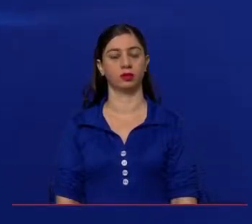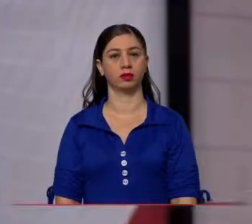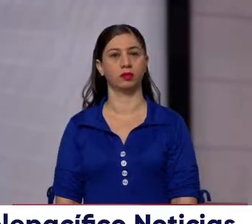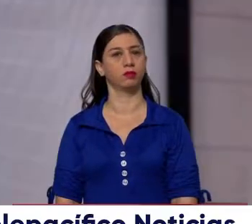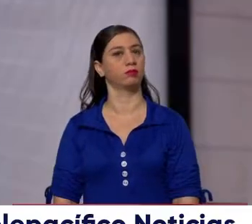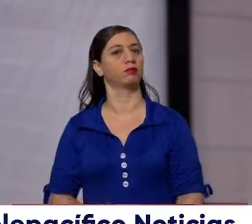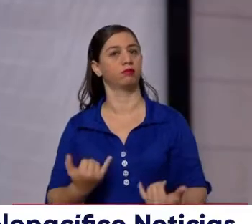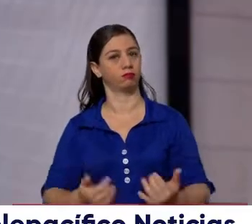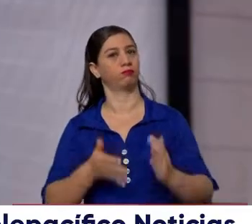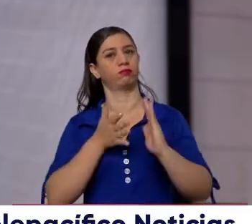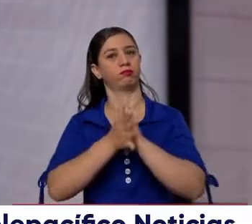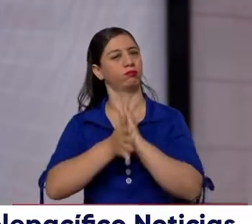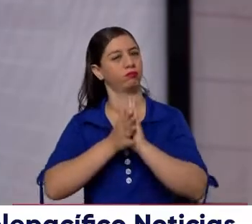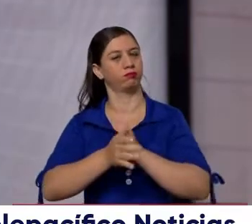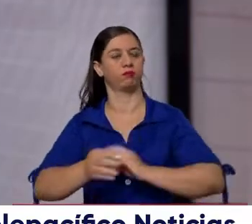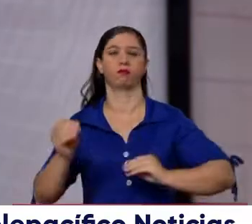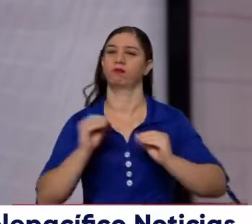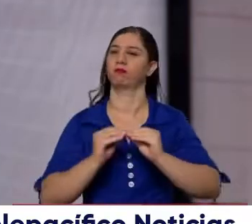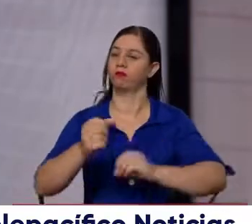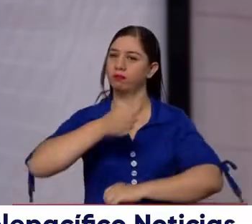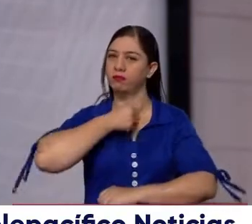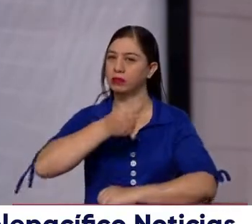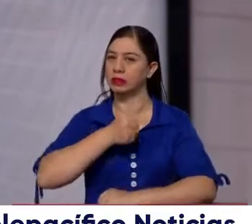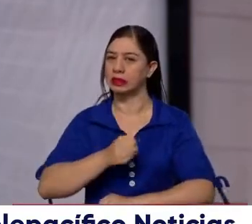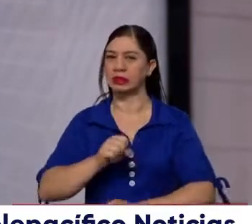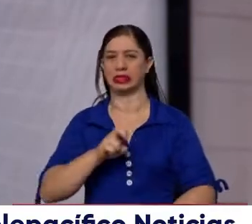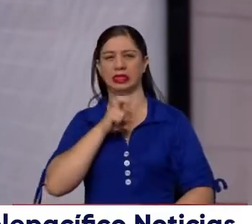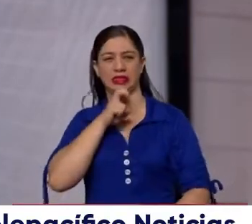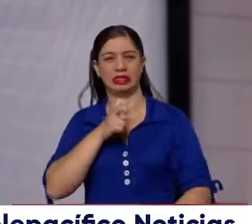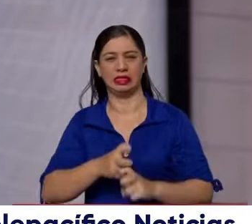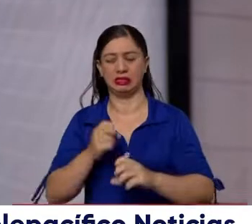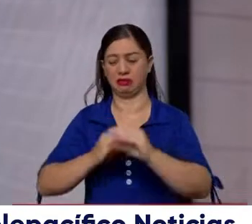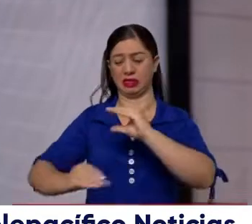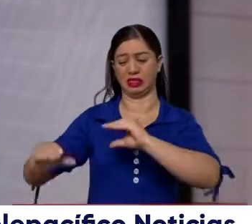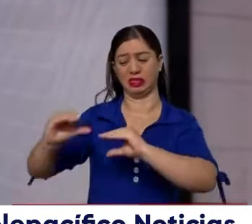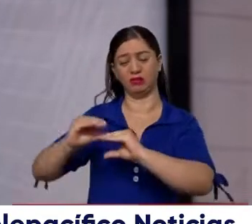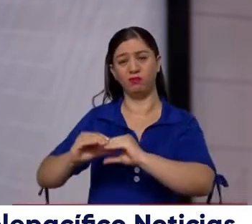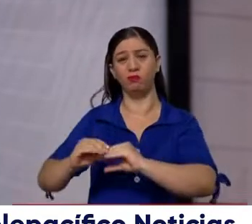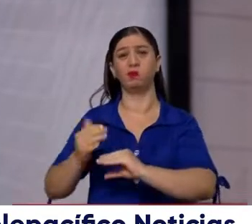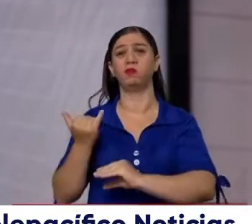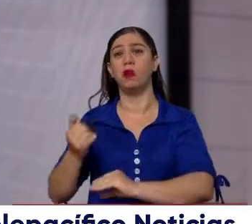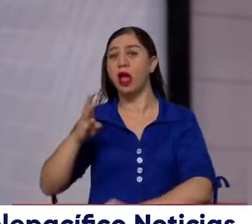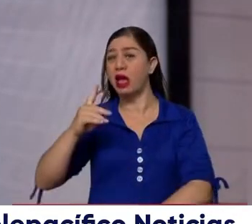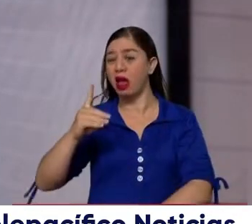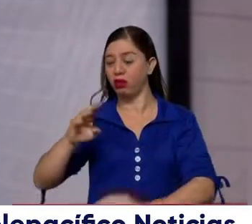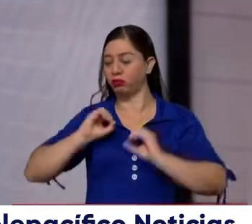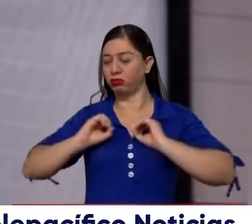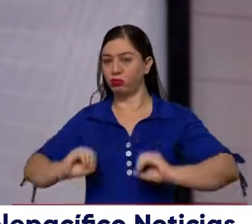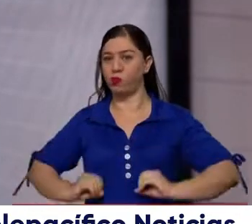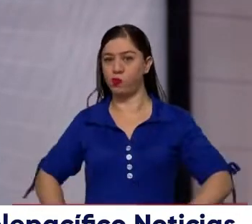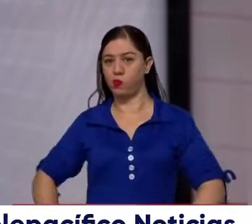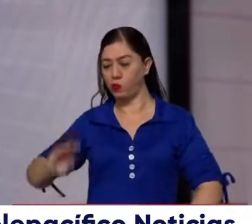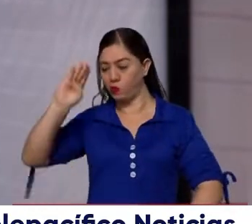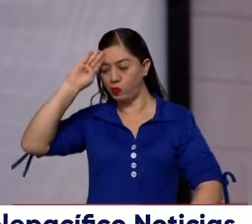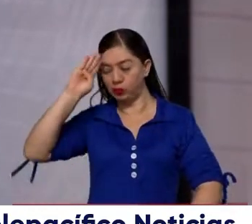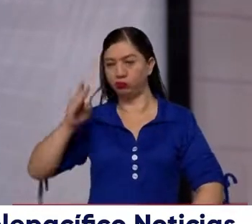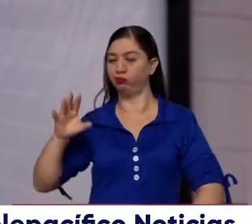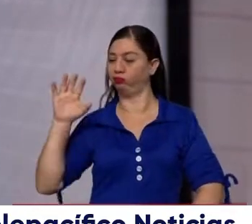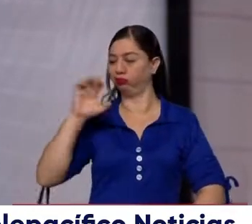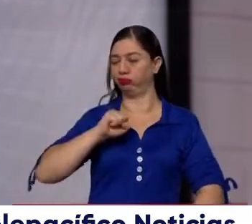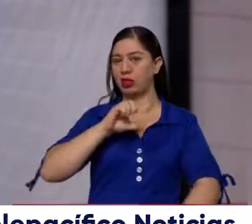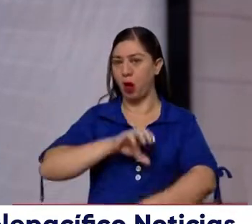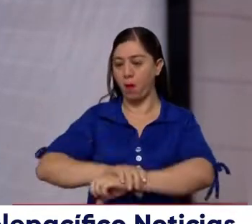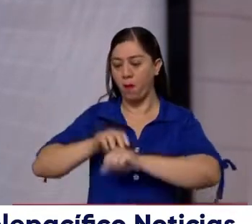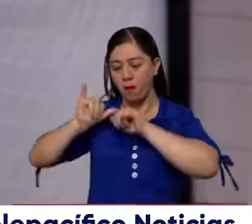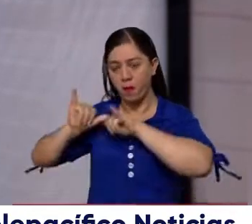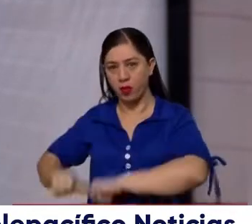y vamos con el desarrollo de más noticias hay tensión en cauca tras la retención de 14 soldados en medio de una operación militar